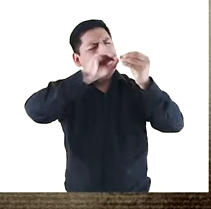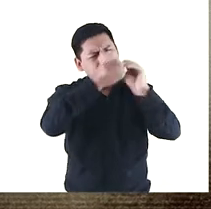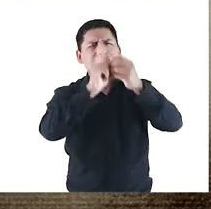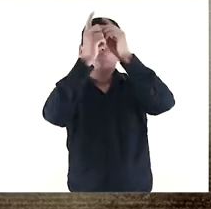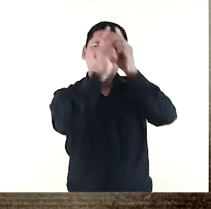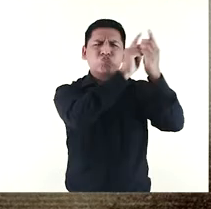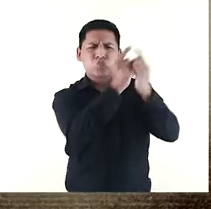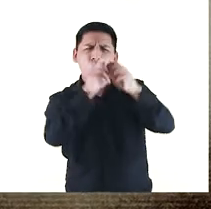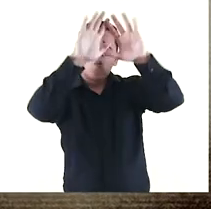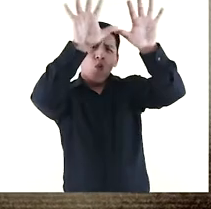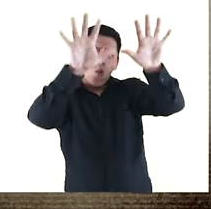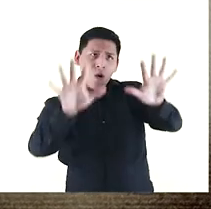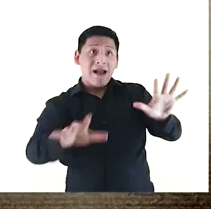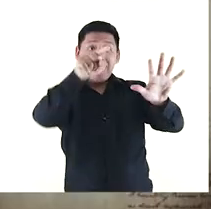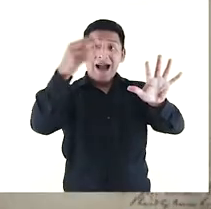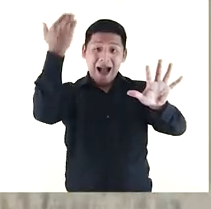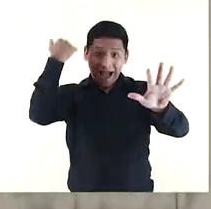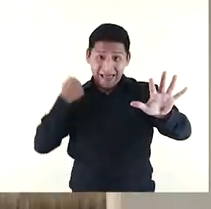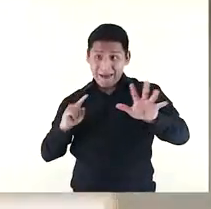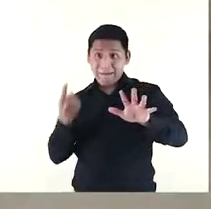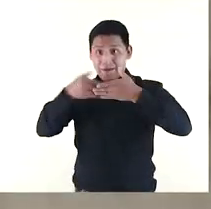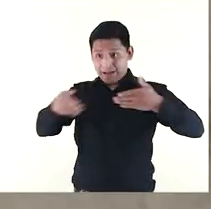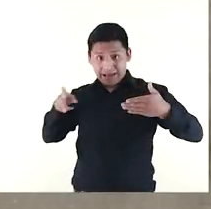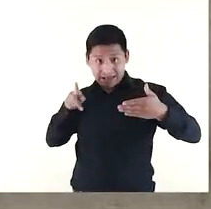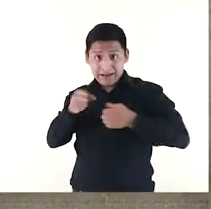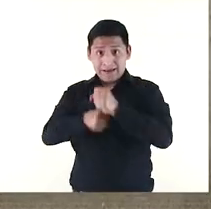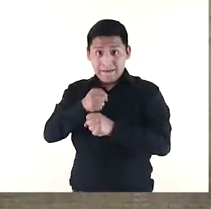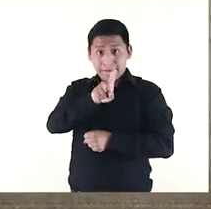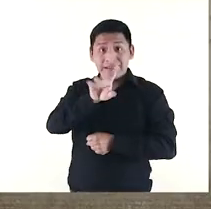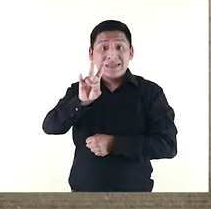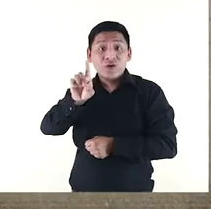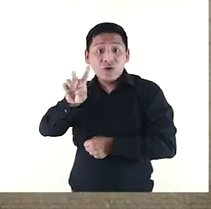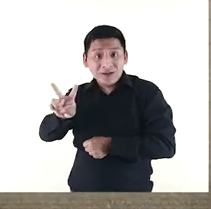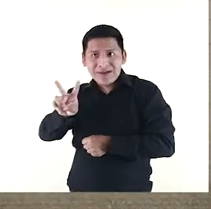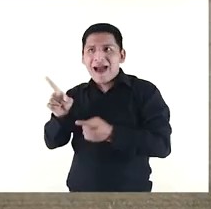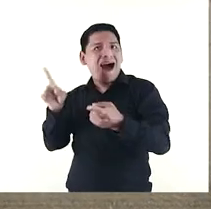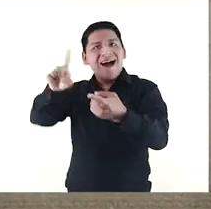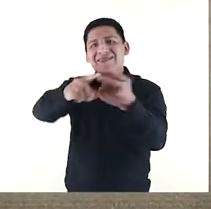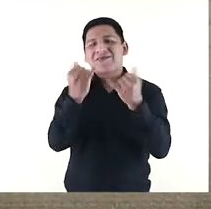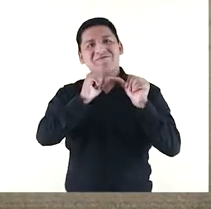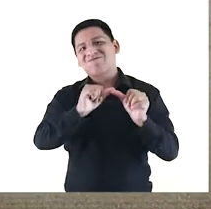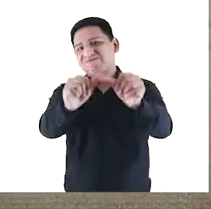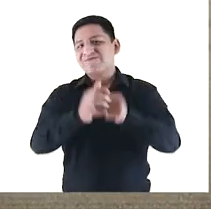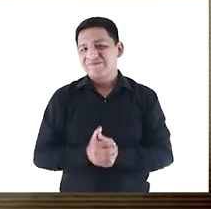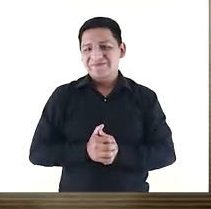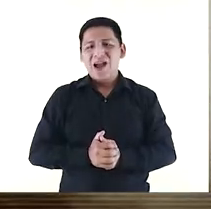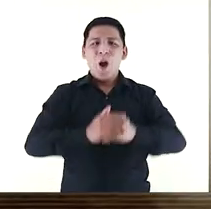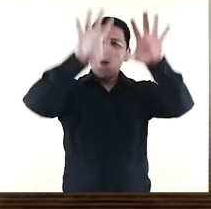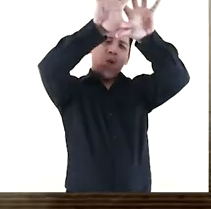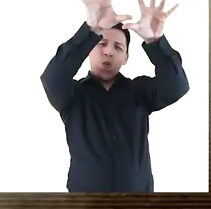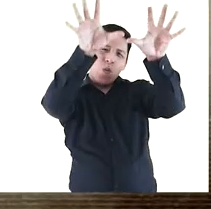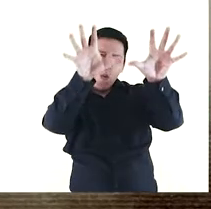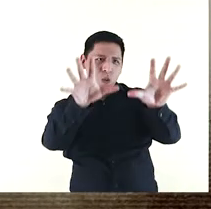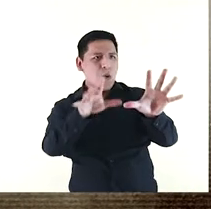varias remodelaciones, la portada retablo de su fachada, que fue inaugurado en 1712, es prácticamente la misma. Es